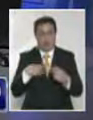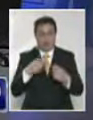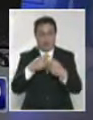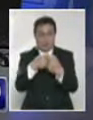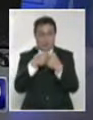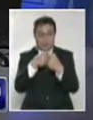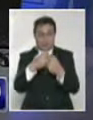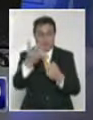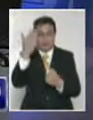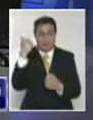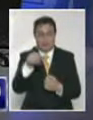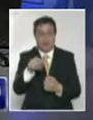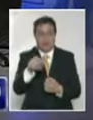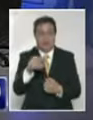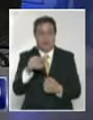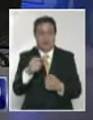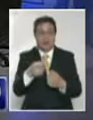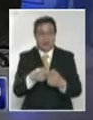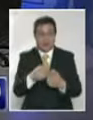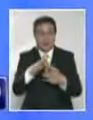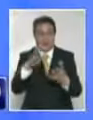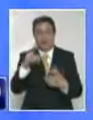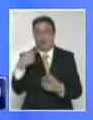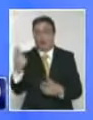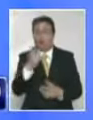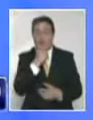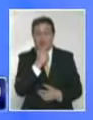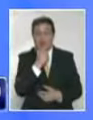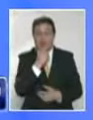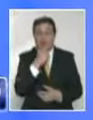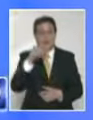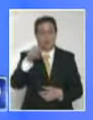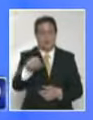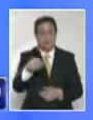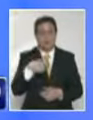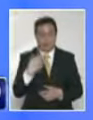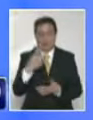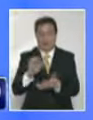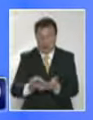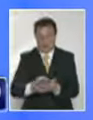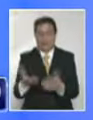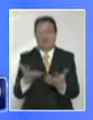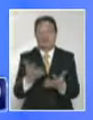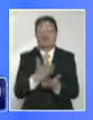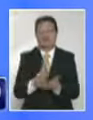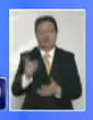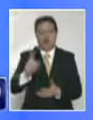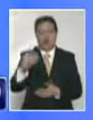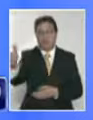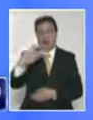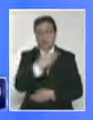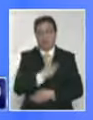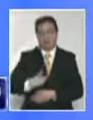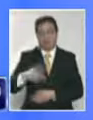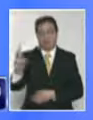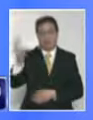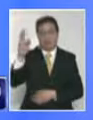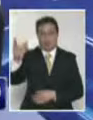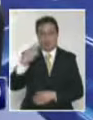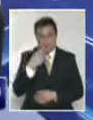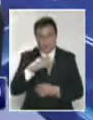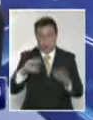Chiñó del Campo, ¿te acuerdas de él? Y un día hubo una de estas reuniones y me dijo, Víctor, escribe lo que pasó. No, le dije, porque el presidente nos pidió que no se dijera nada. ¿Alguien